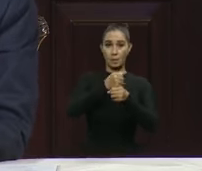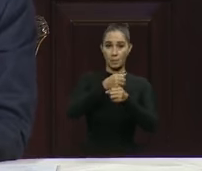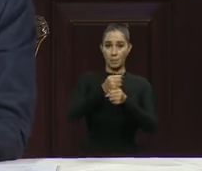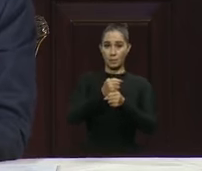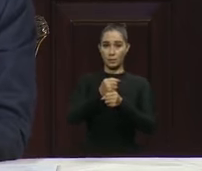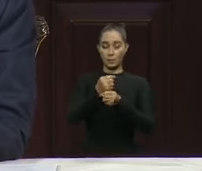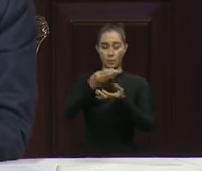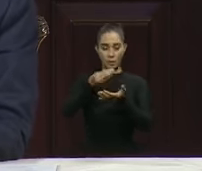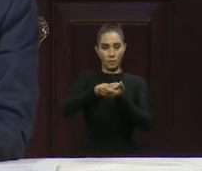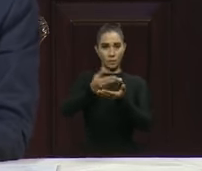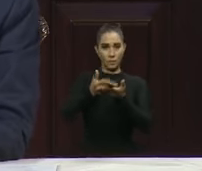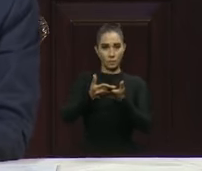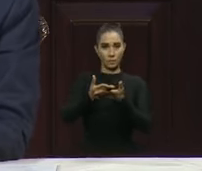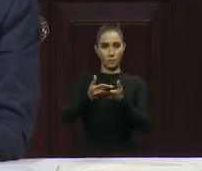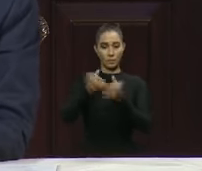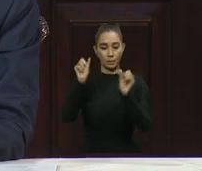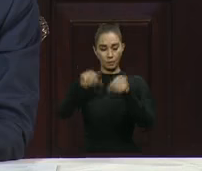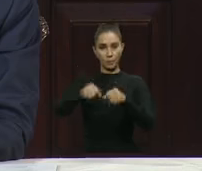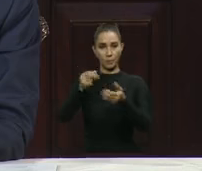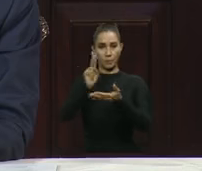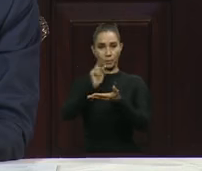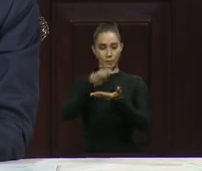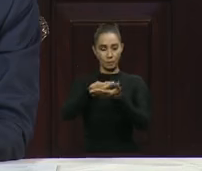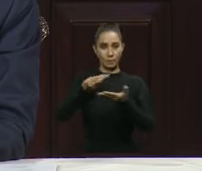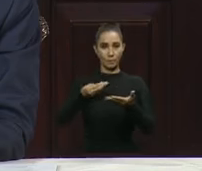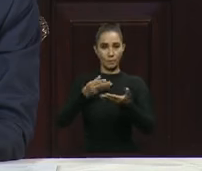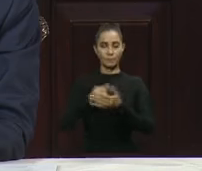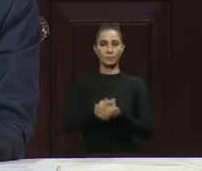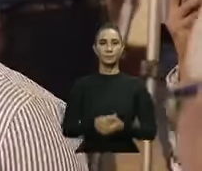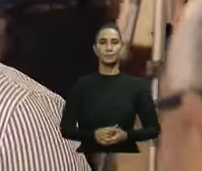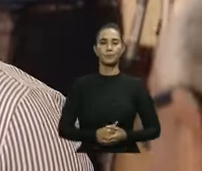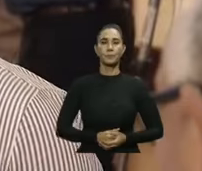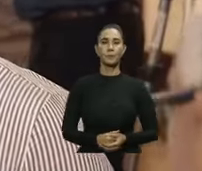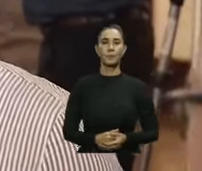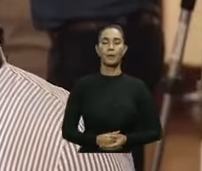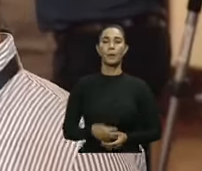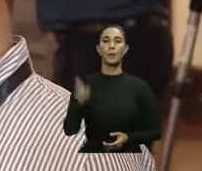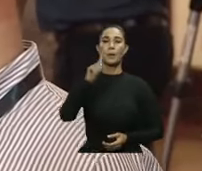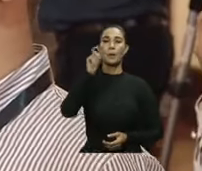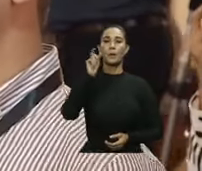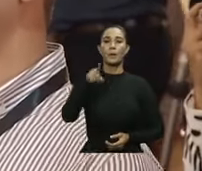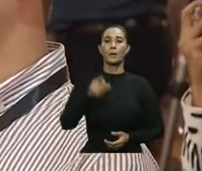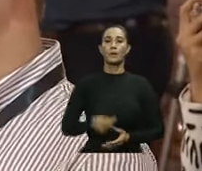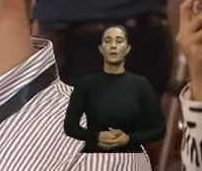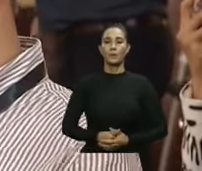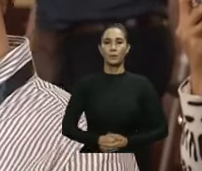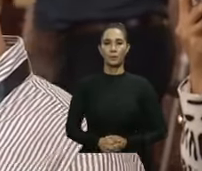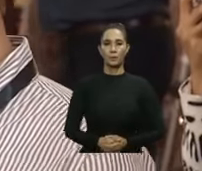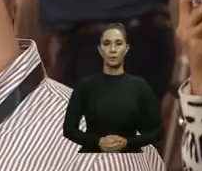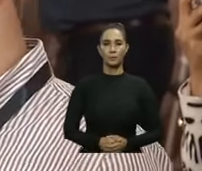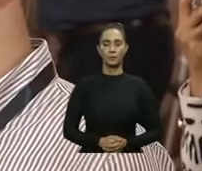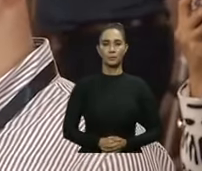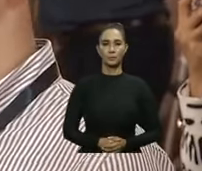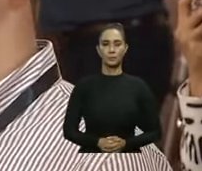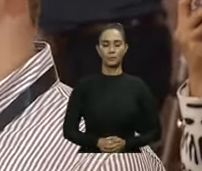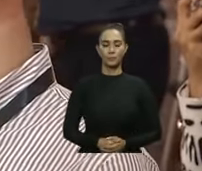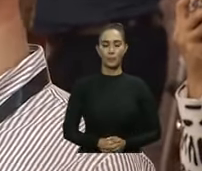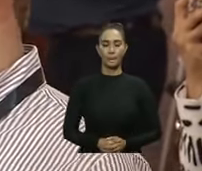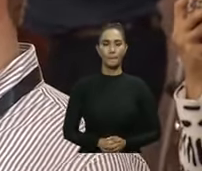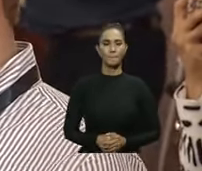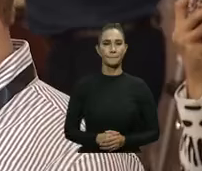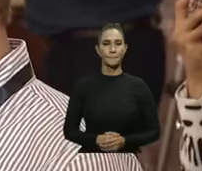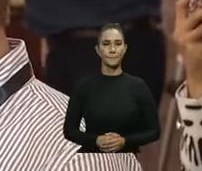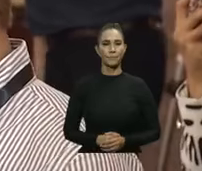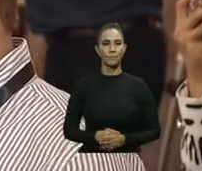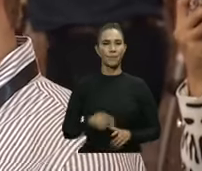productos hacia la estabilidad. Bien, muchas gracias. Valvieri Rosario, del periódico Diario Libre. Hay varios aspectos que tal vez la población